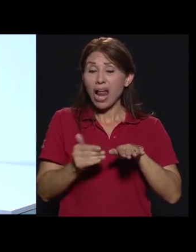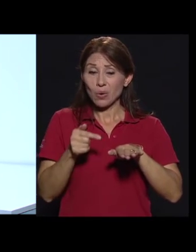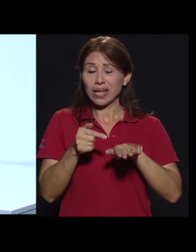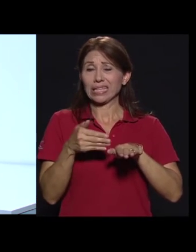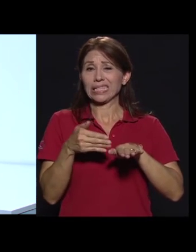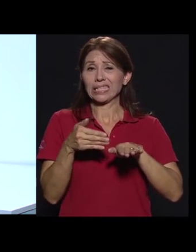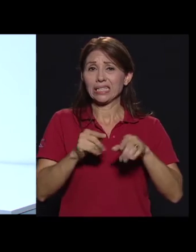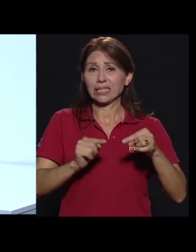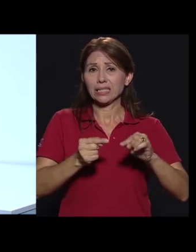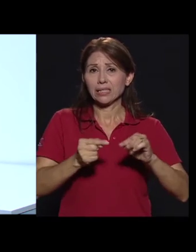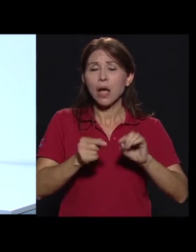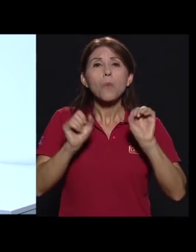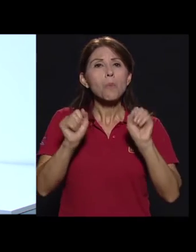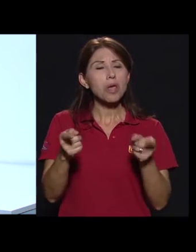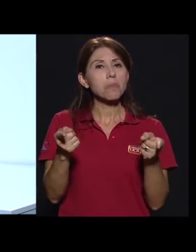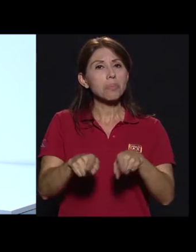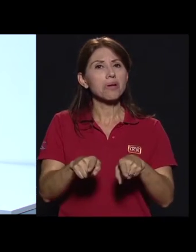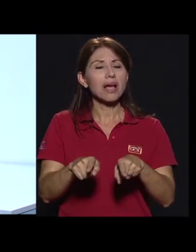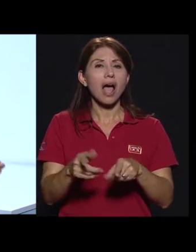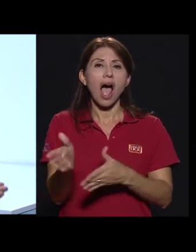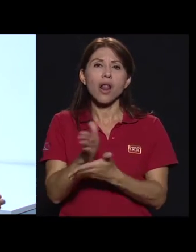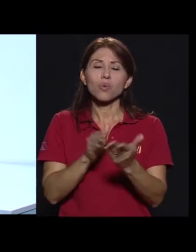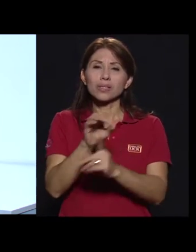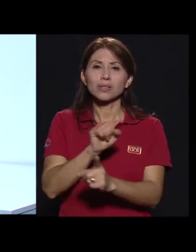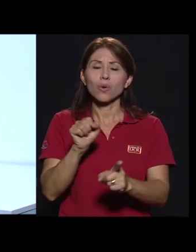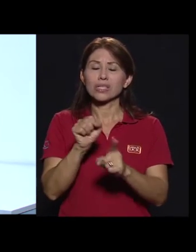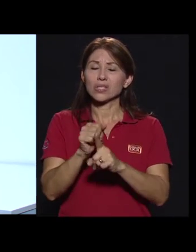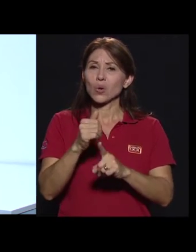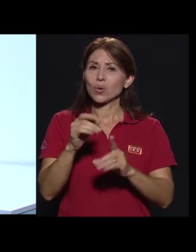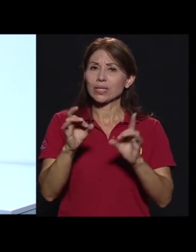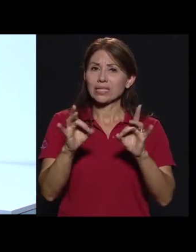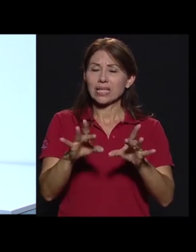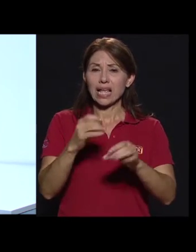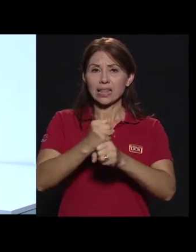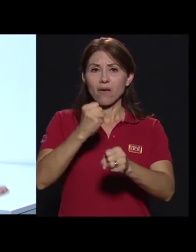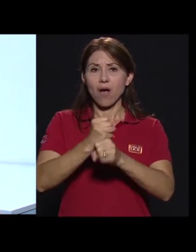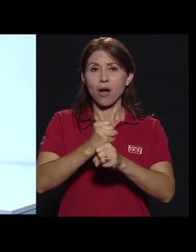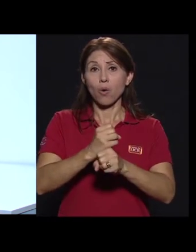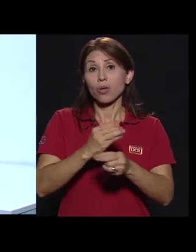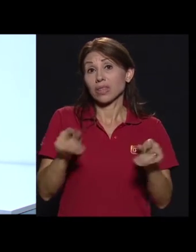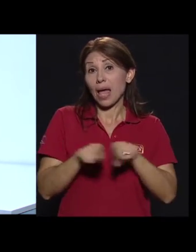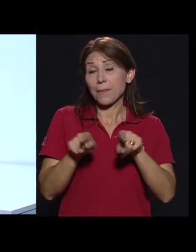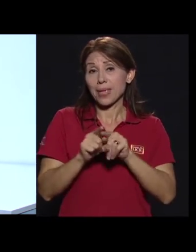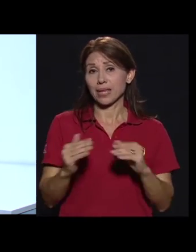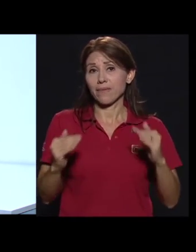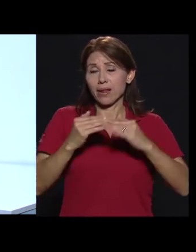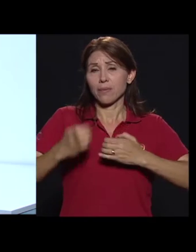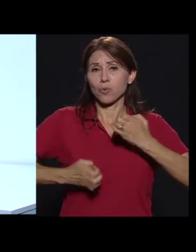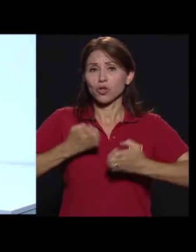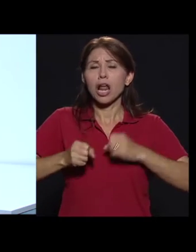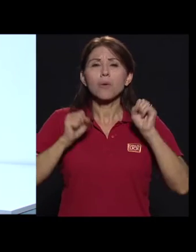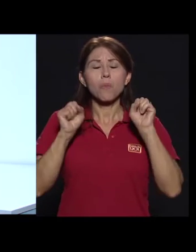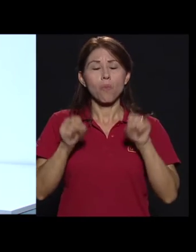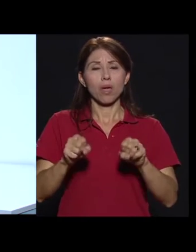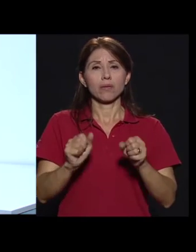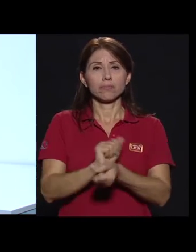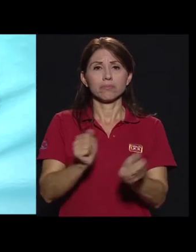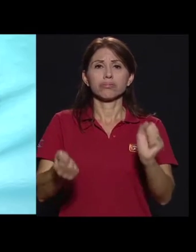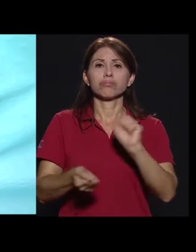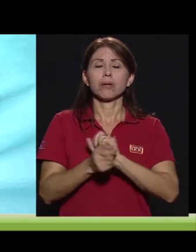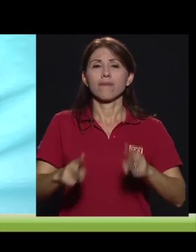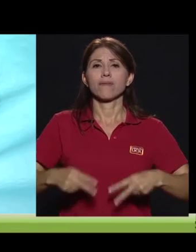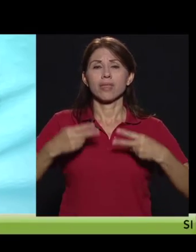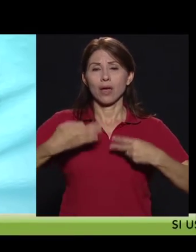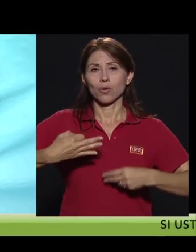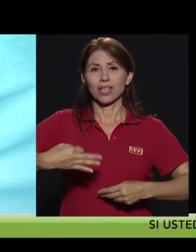molestia ahí nos va a causar repercusiones en el trabajo, o hasta en la parte emocional, que nos vayan a alterar nuestra vida cotidiana.